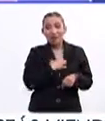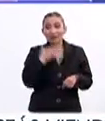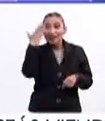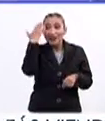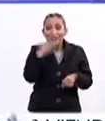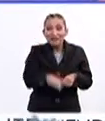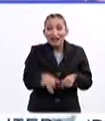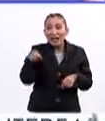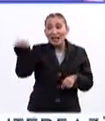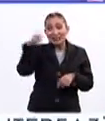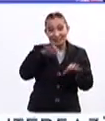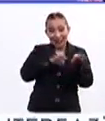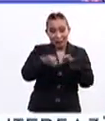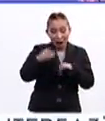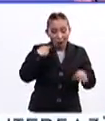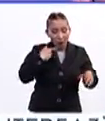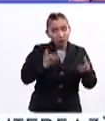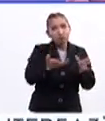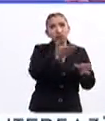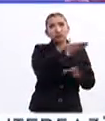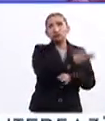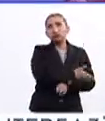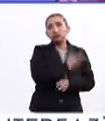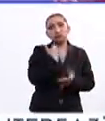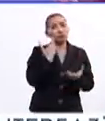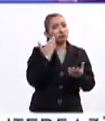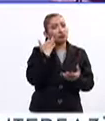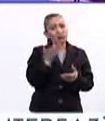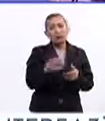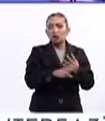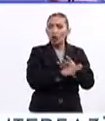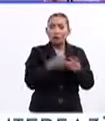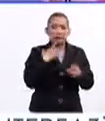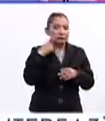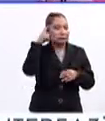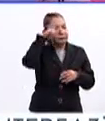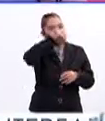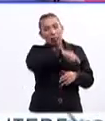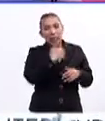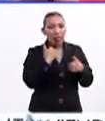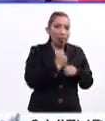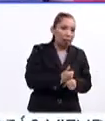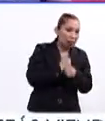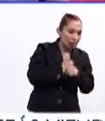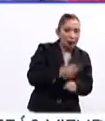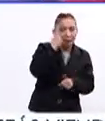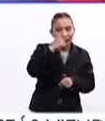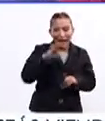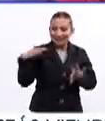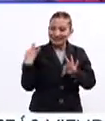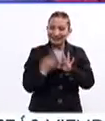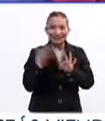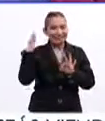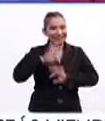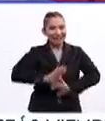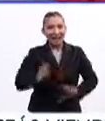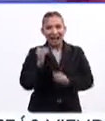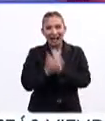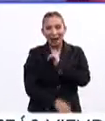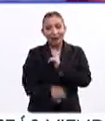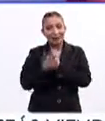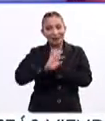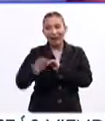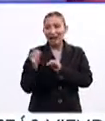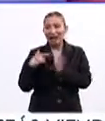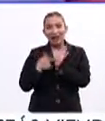saber que este trabajo, que después de bastantes cosas que hemos pasado para poder lograr terminarlo, pues